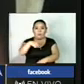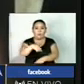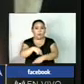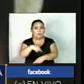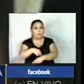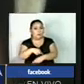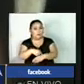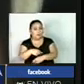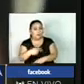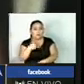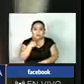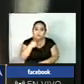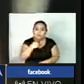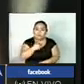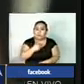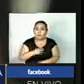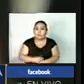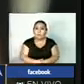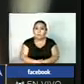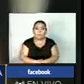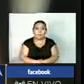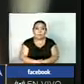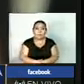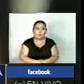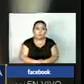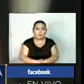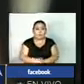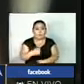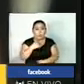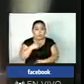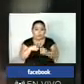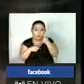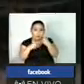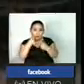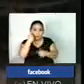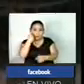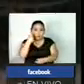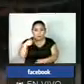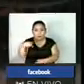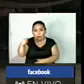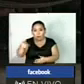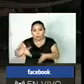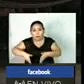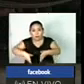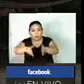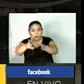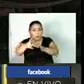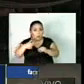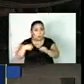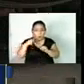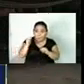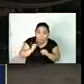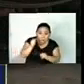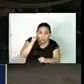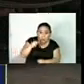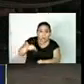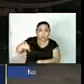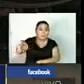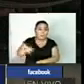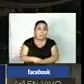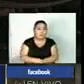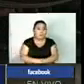así de complicada. Digamos, solo de aire a la calle hasta que me llego no va a guardar.